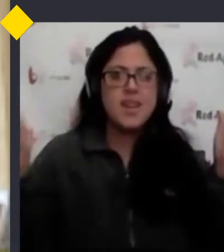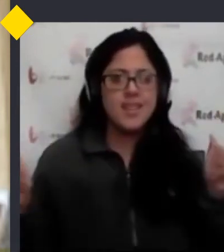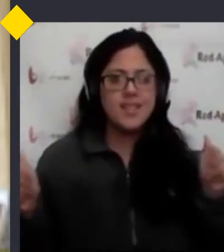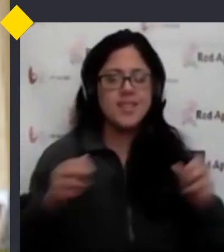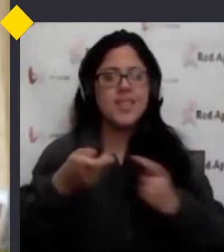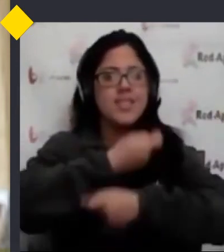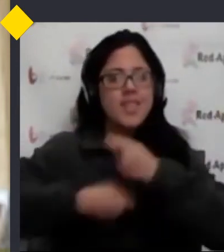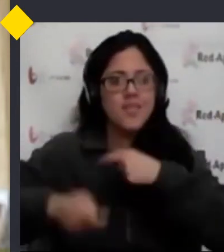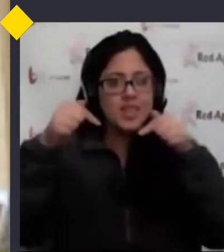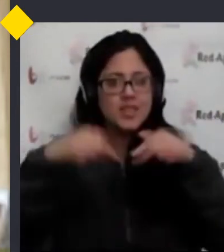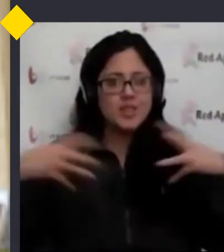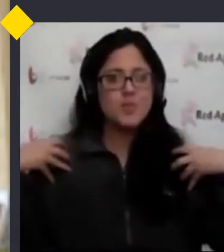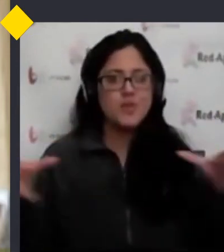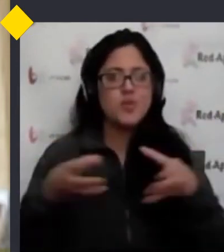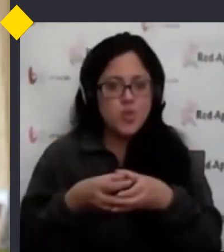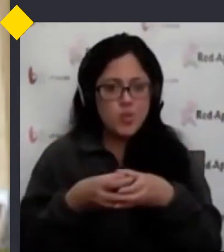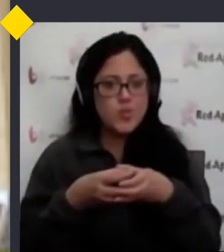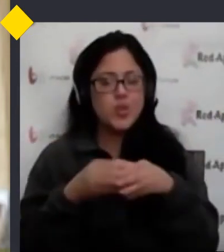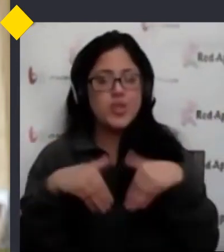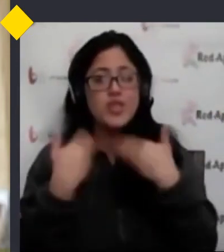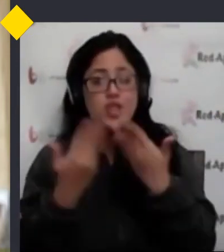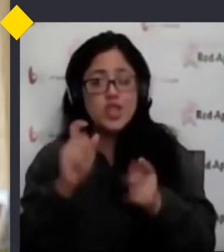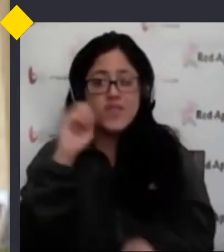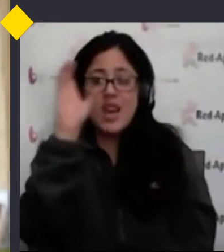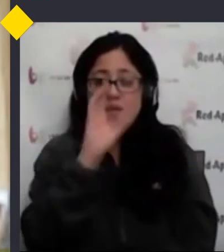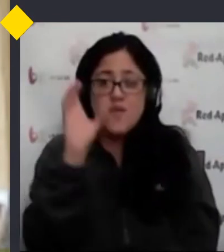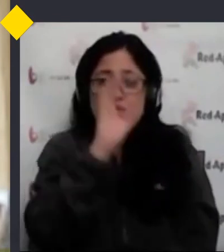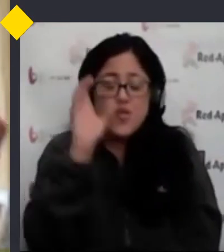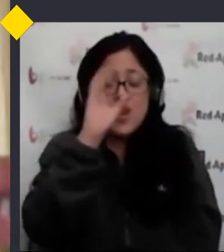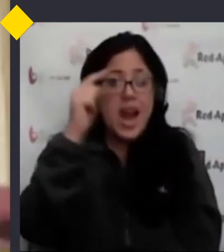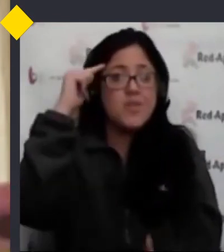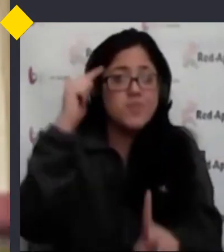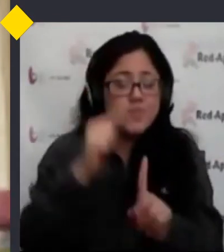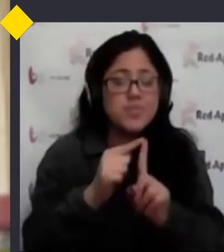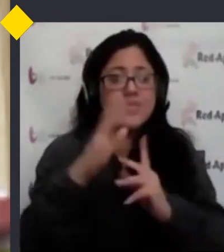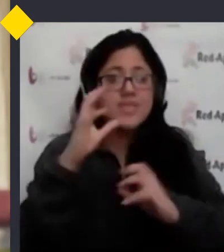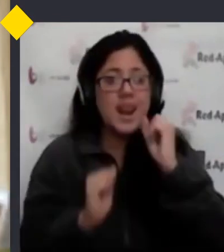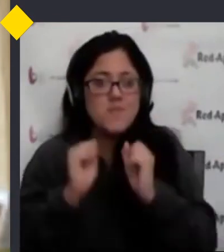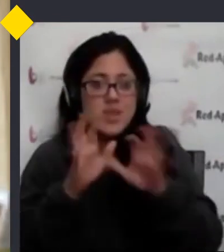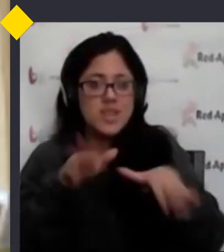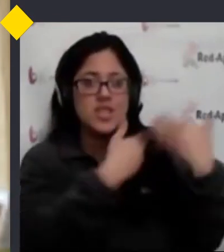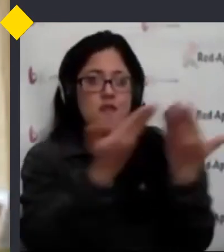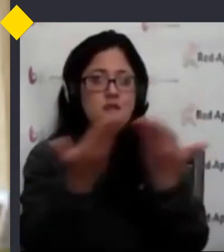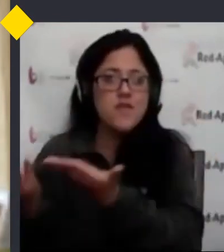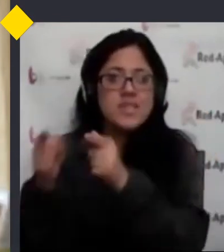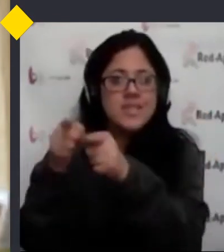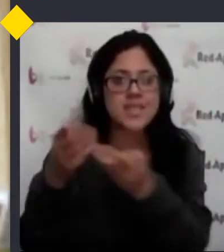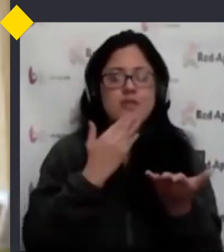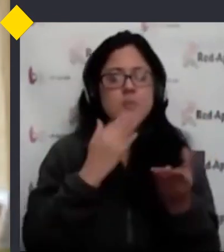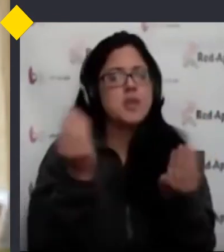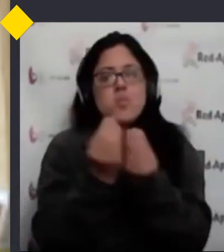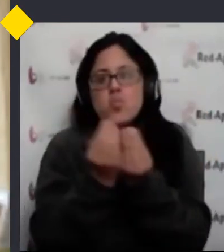Entonces, creo que buscar cuáles son estas industrias que ofrecen también estos cargos de entrada, y que realmente hay un montón de